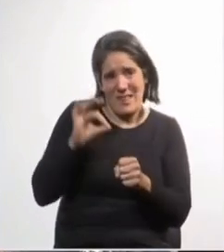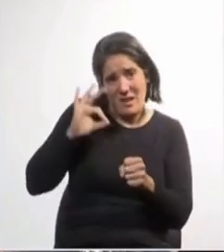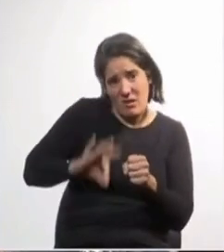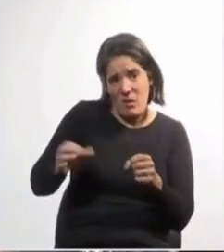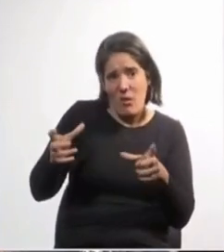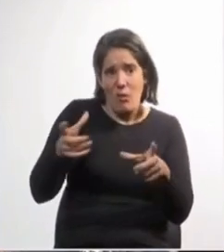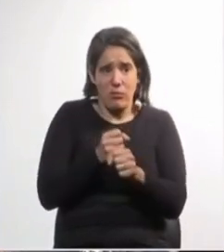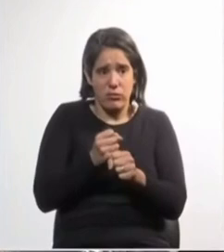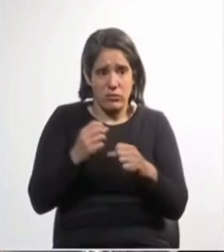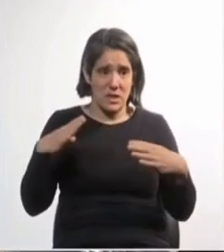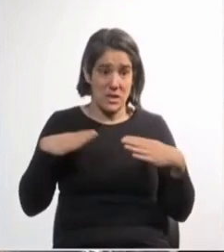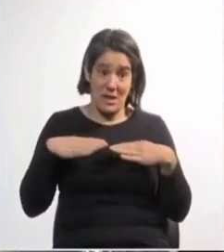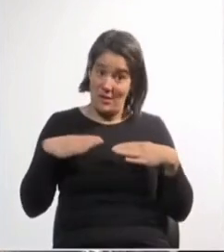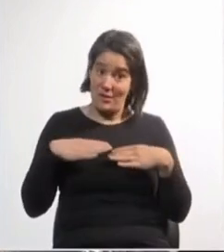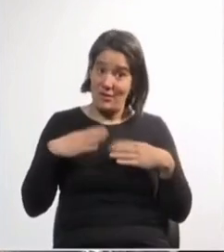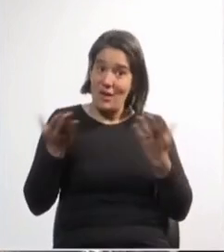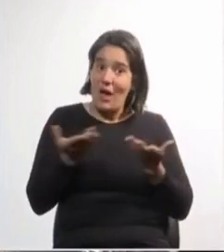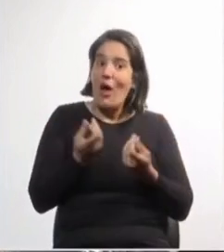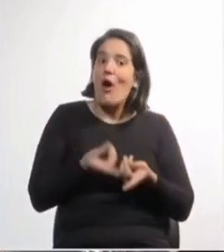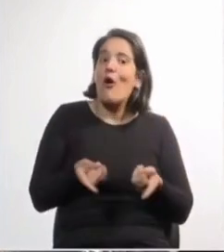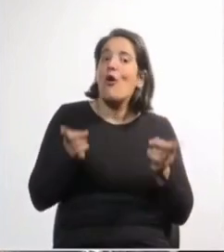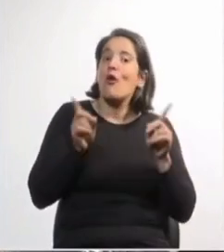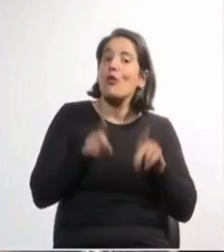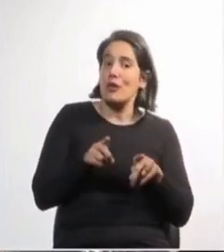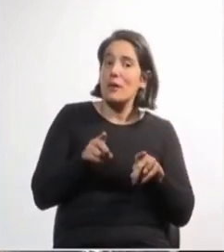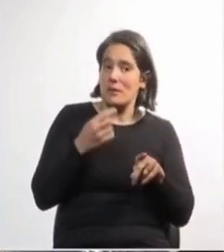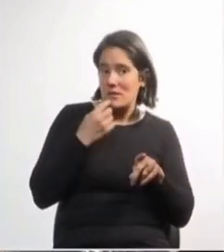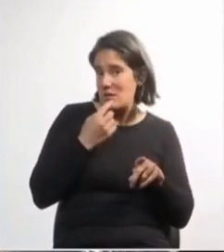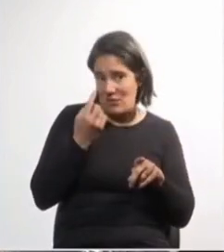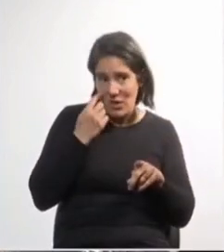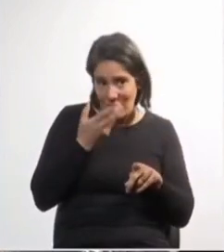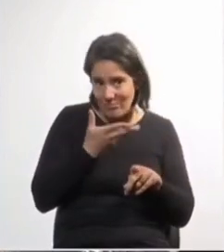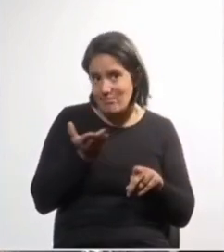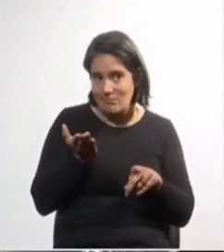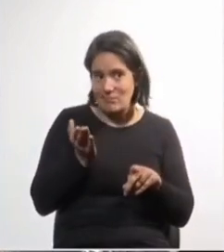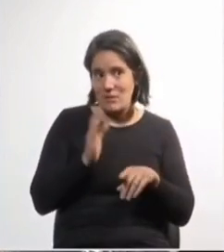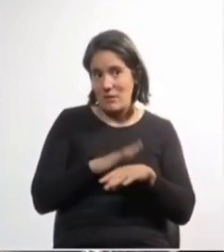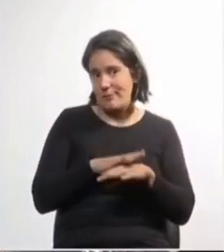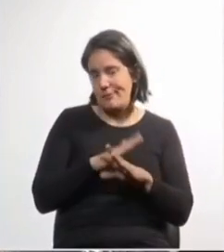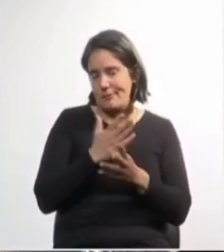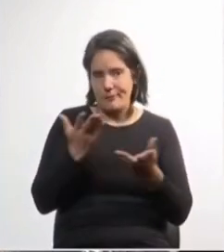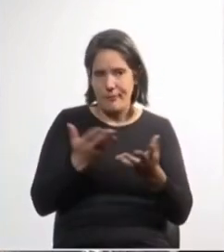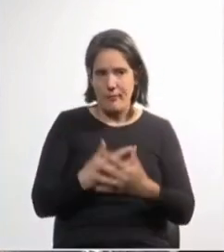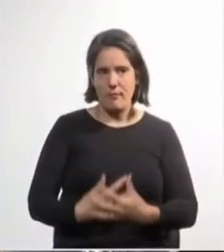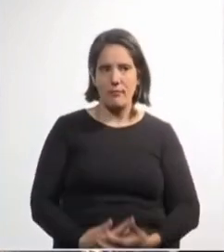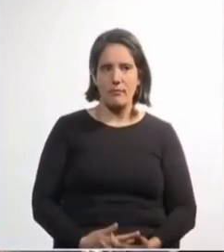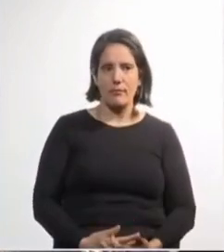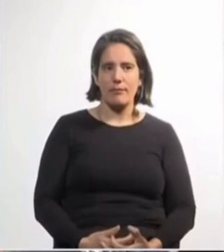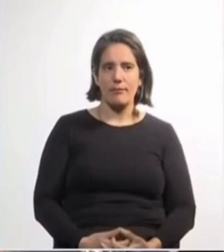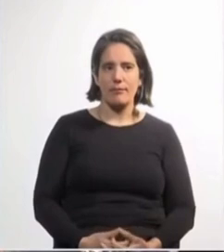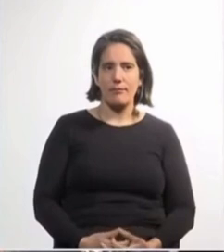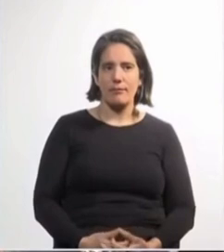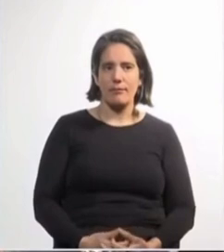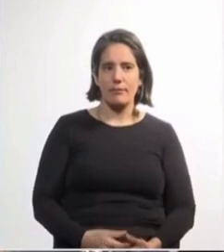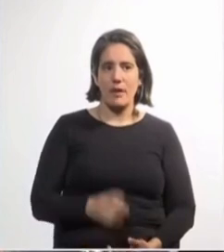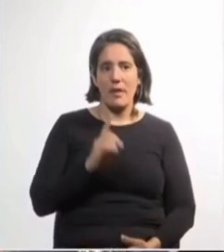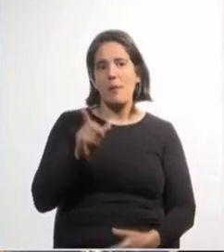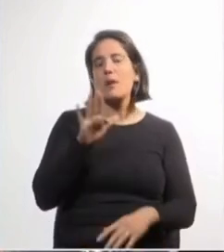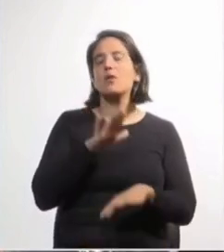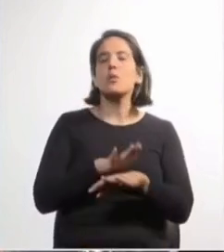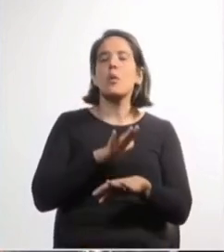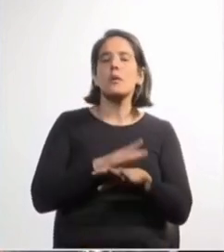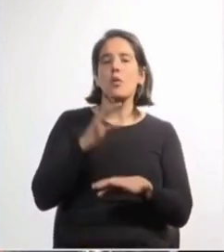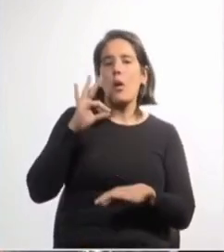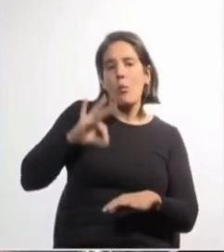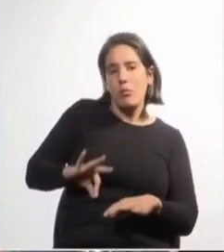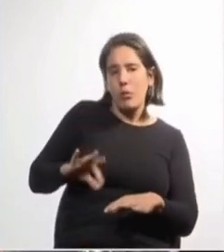que ahora se vuelve a quedar claro que era un ajuste transitorio. En su momento la reducción de